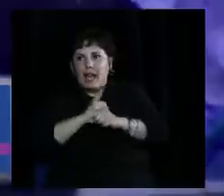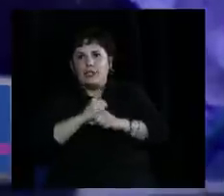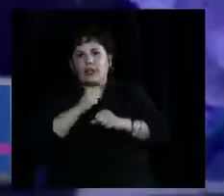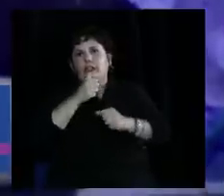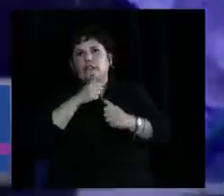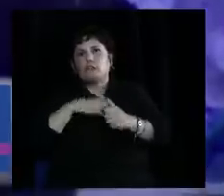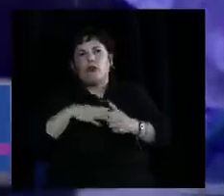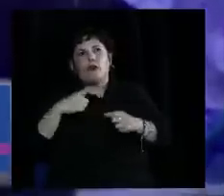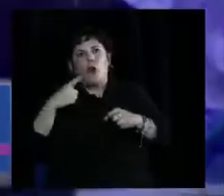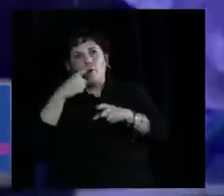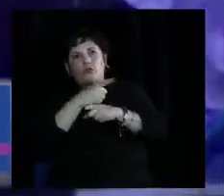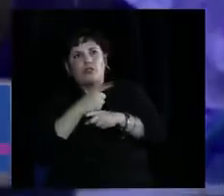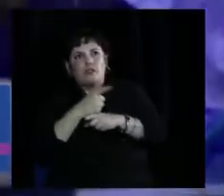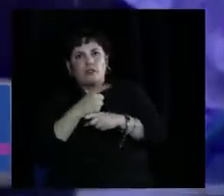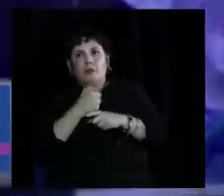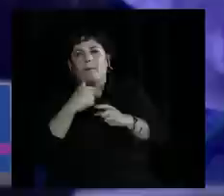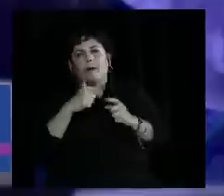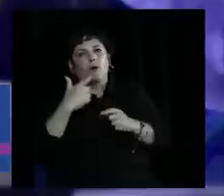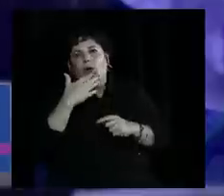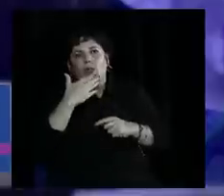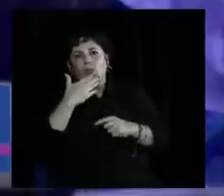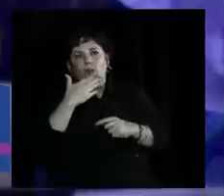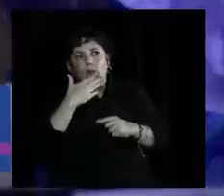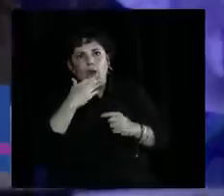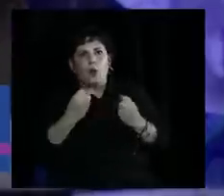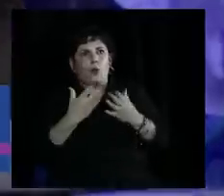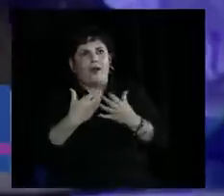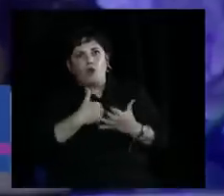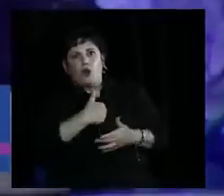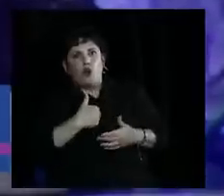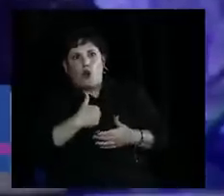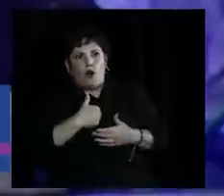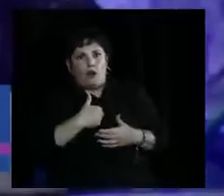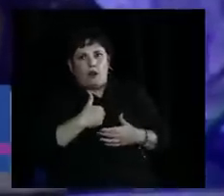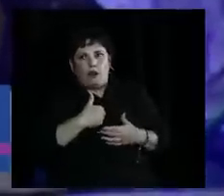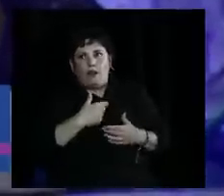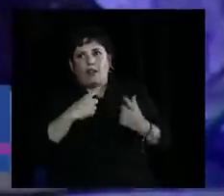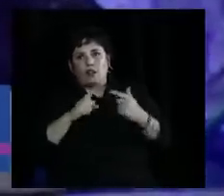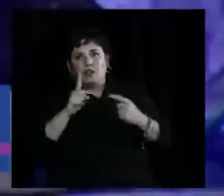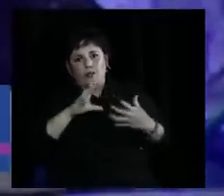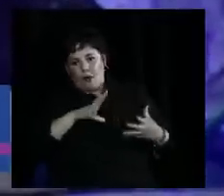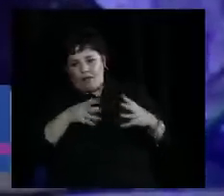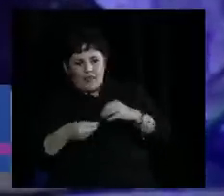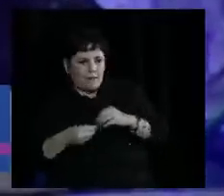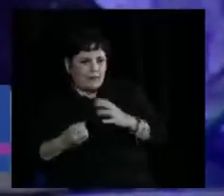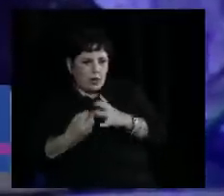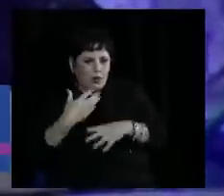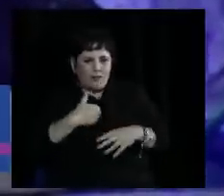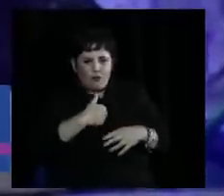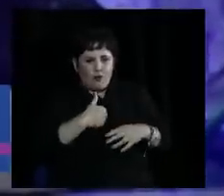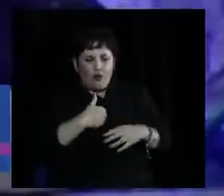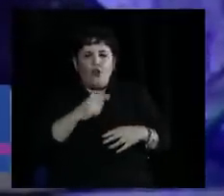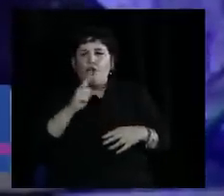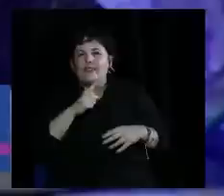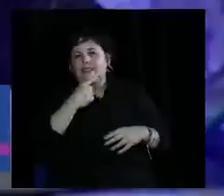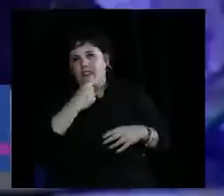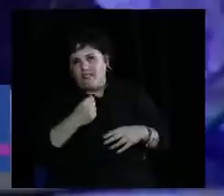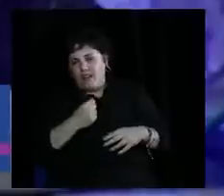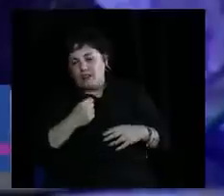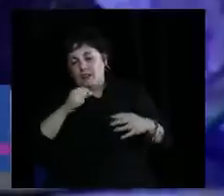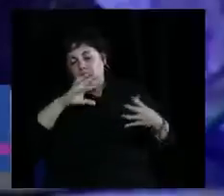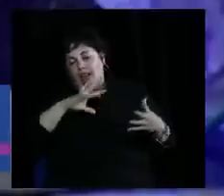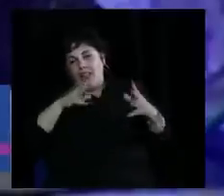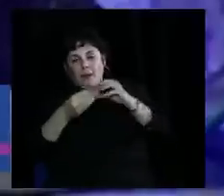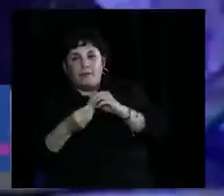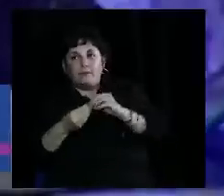historia de oposición, no hay duda de que es un nuevo papel, hay que adaptarse a ese nuevo papel. No sé si es tan fácil. Y adaptarse